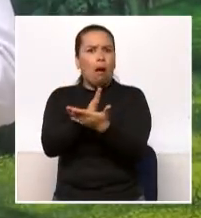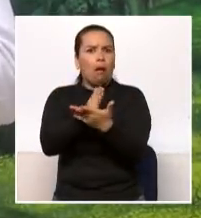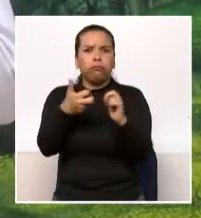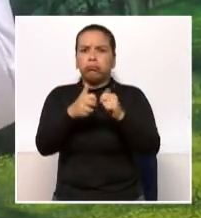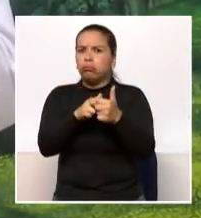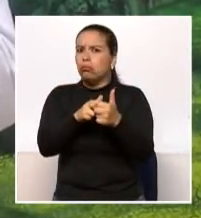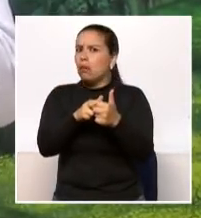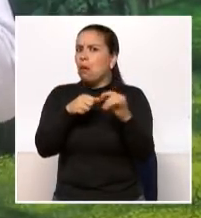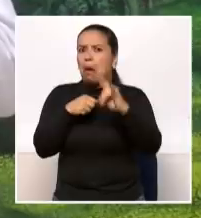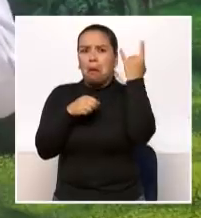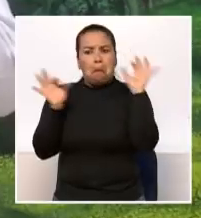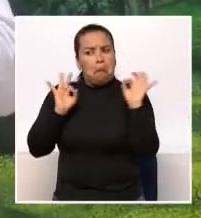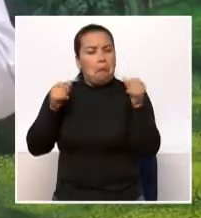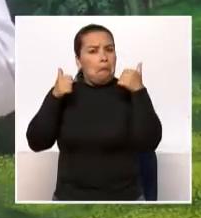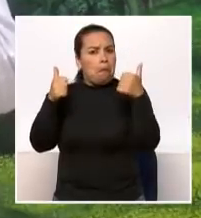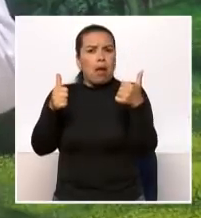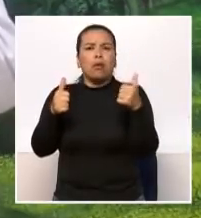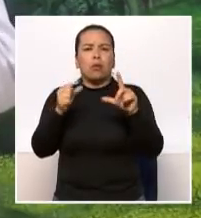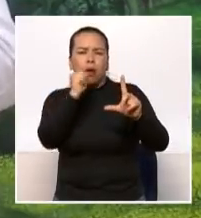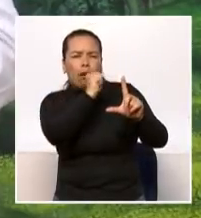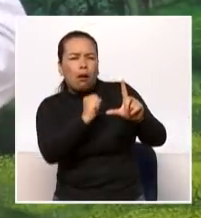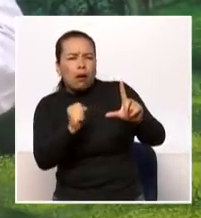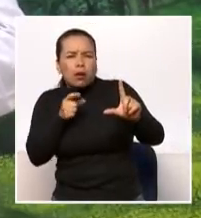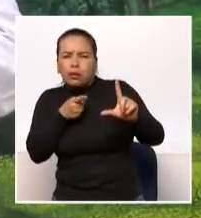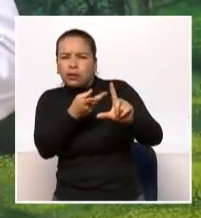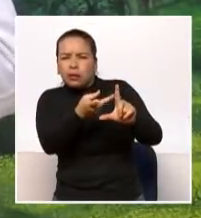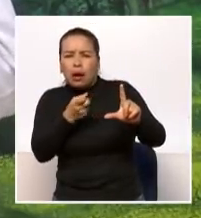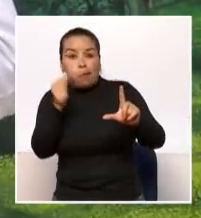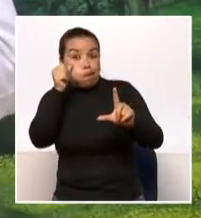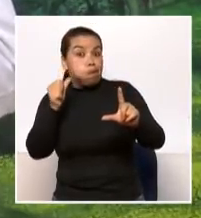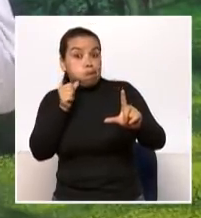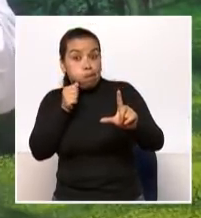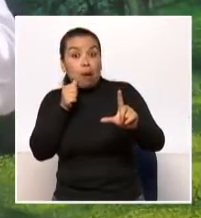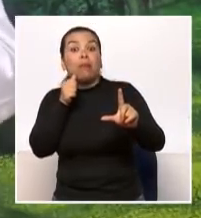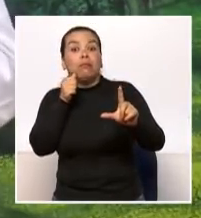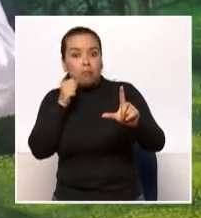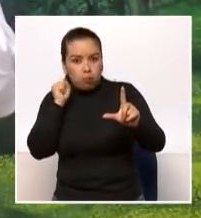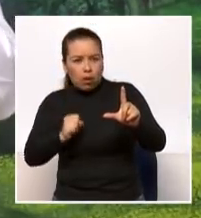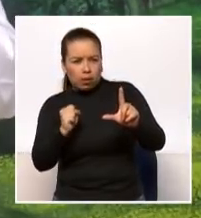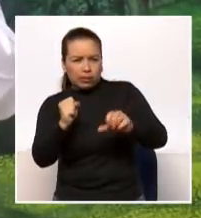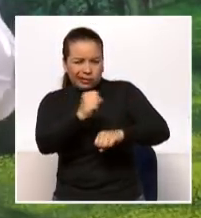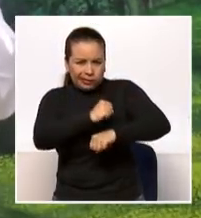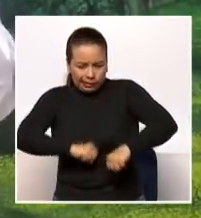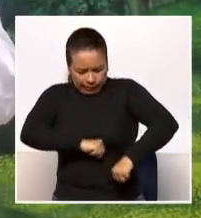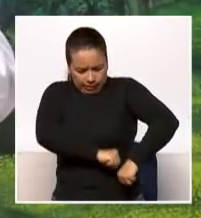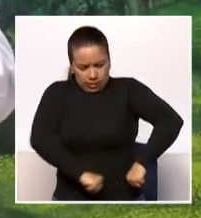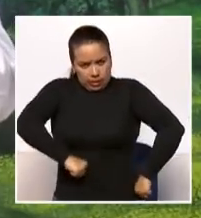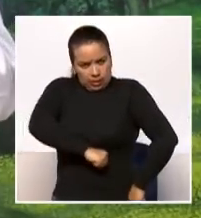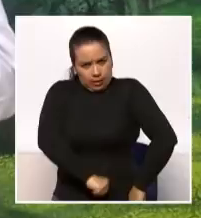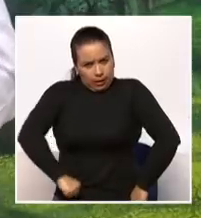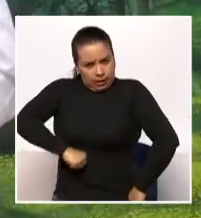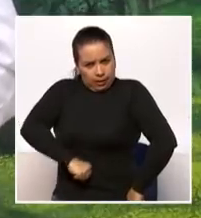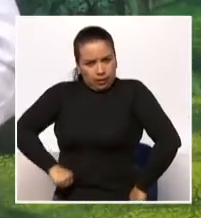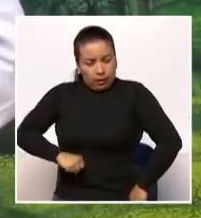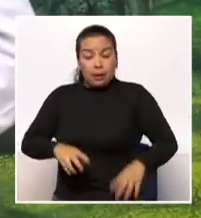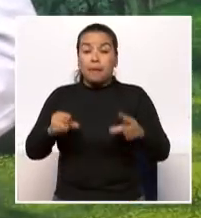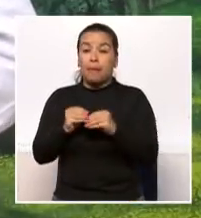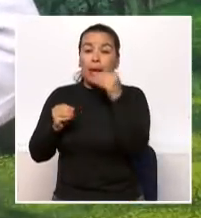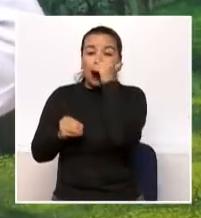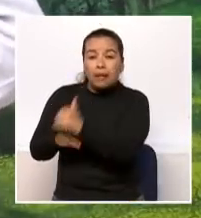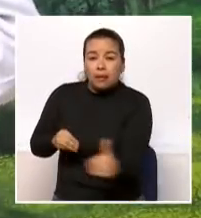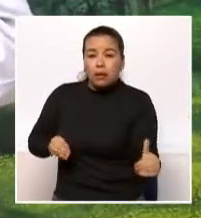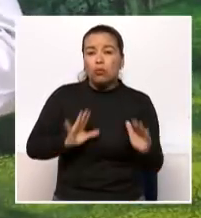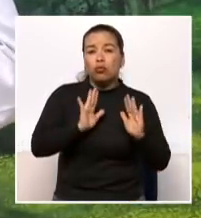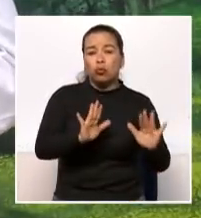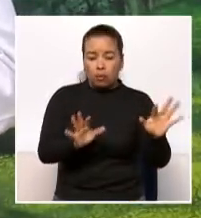efectos deleterios, entonces obviamente las evaluaciones del bebé son ideales. En los niños cada vez toma más fuerza reemplazar